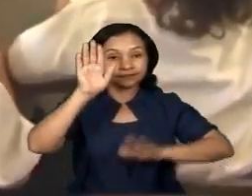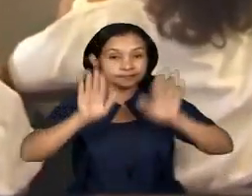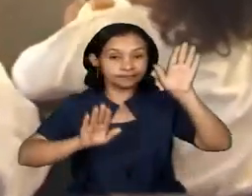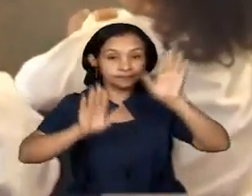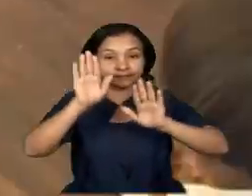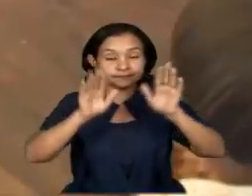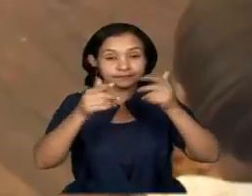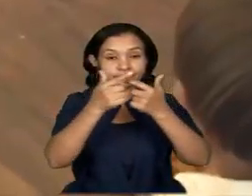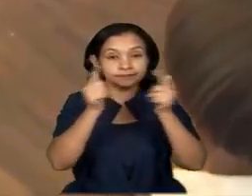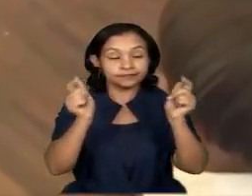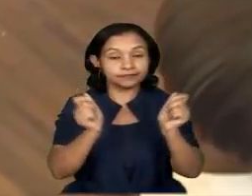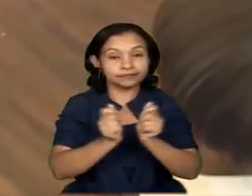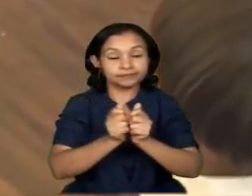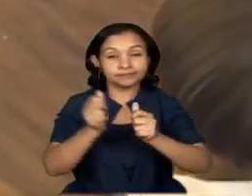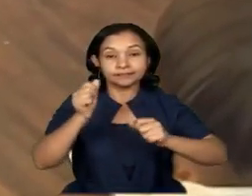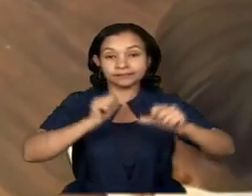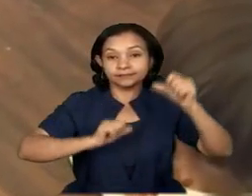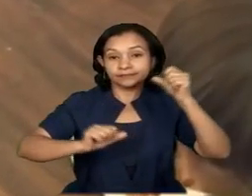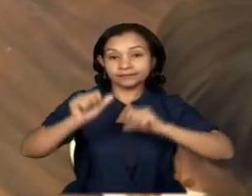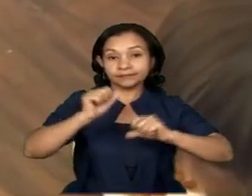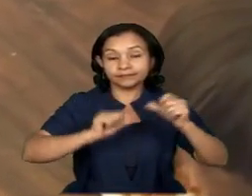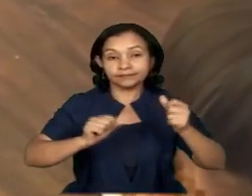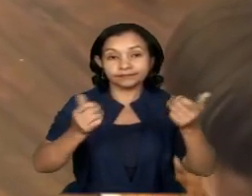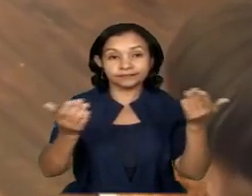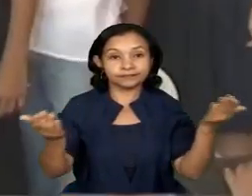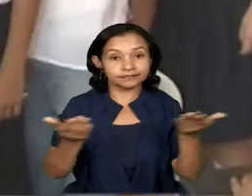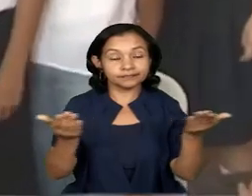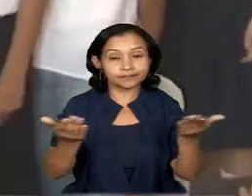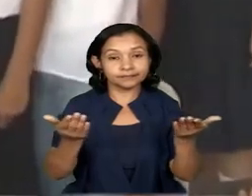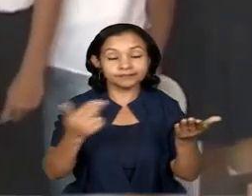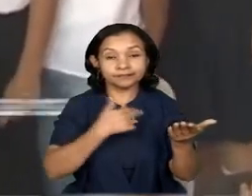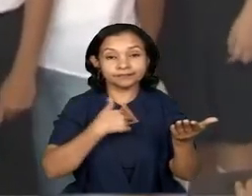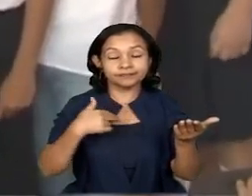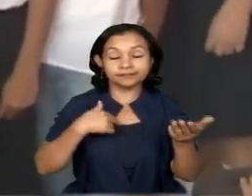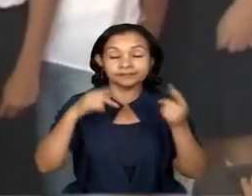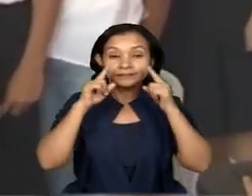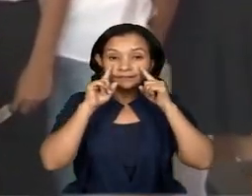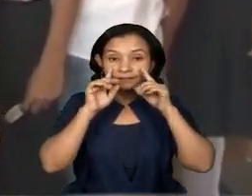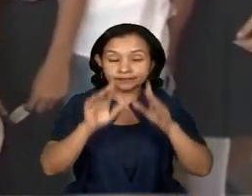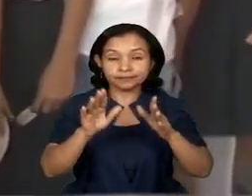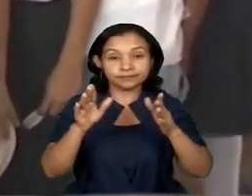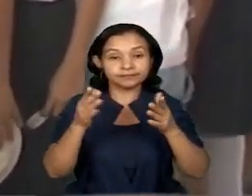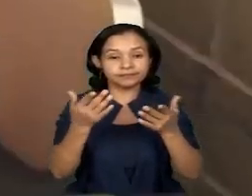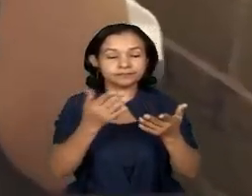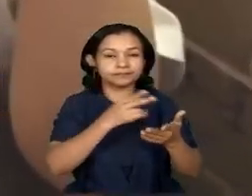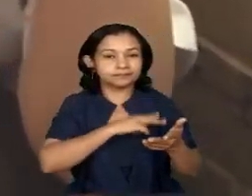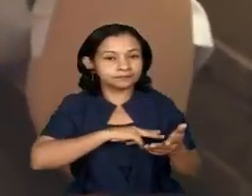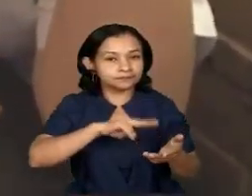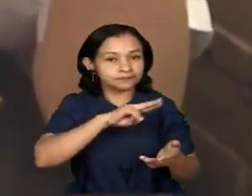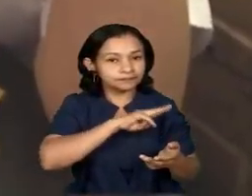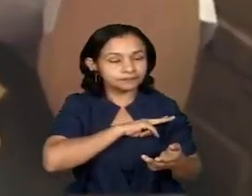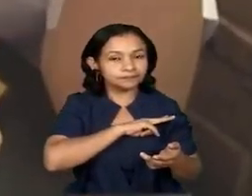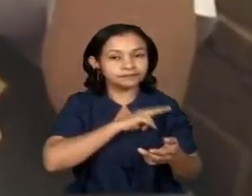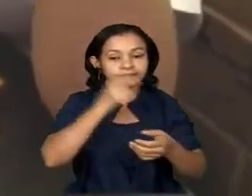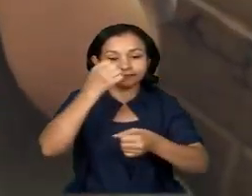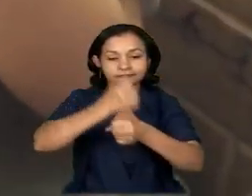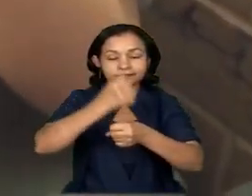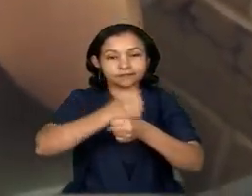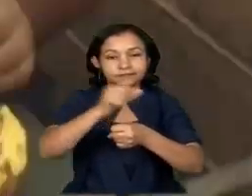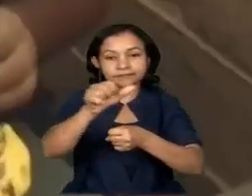grupo artístico, se eleva tu seguridad, tu autoestima, tu capacidad de trabajar con